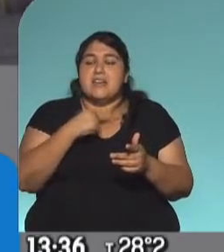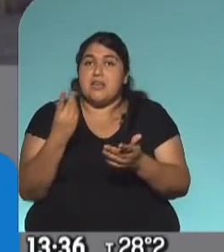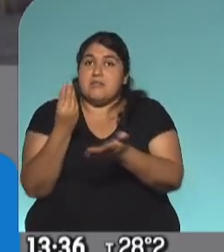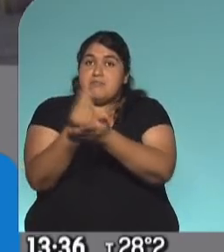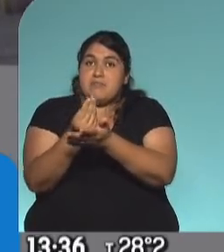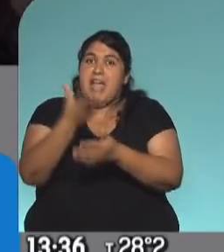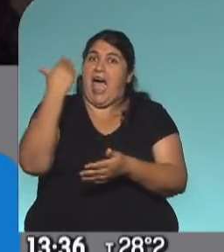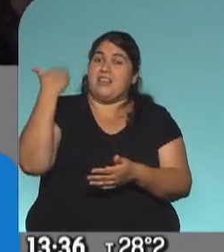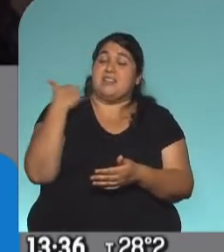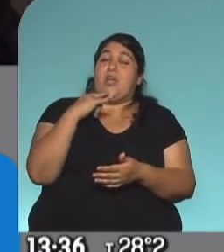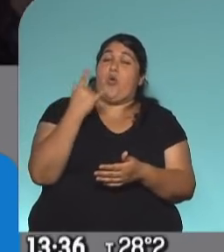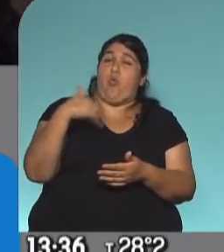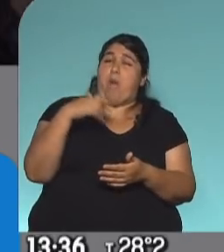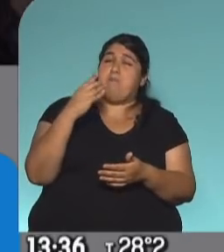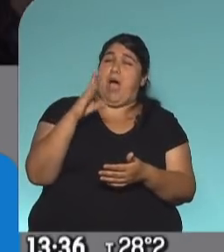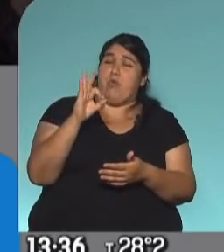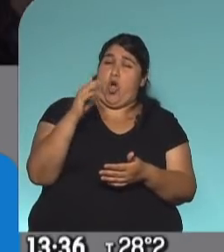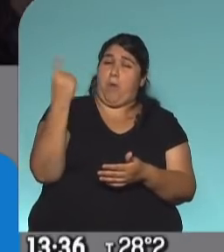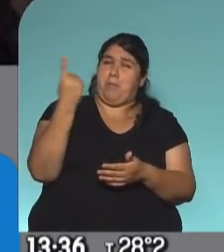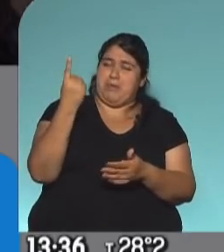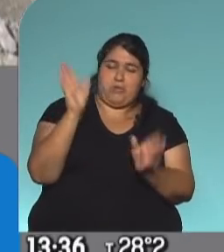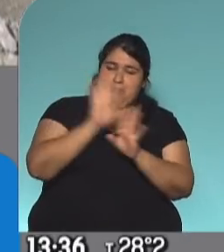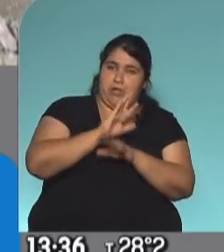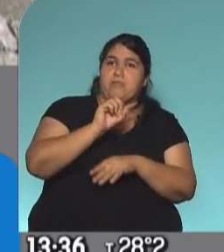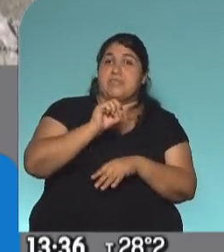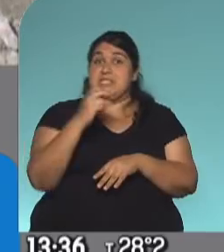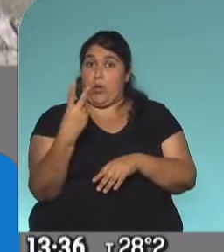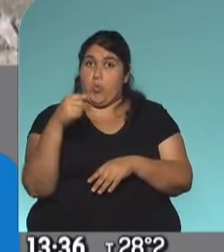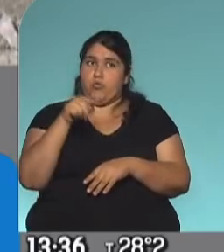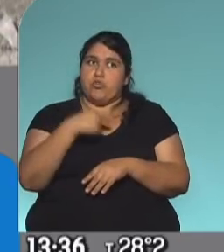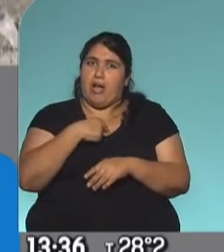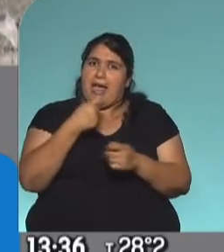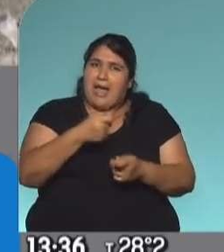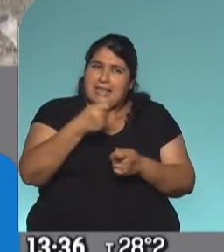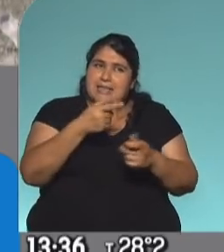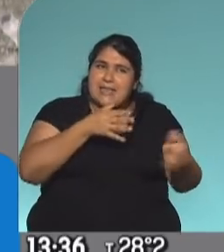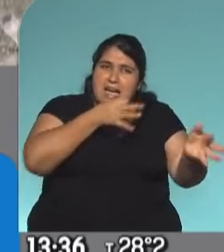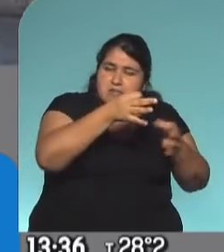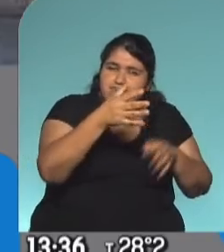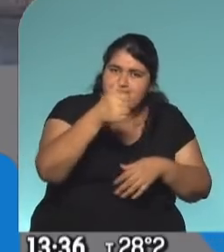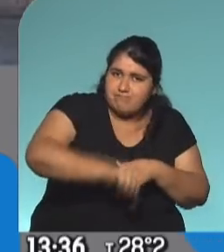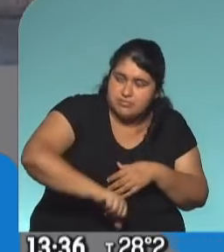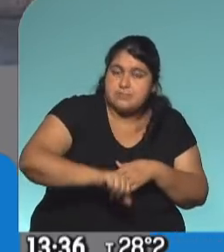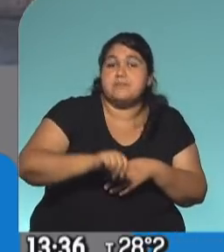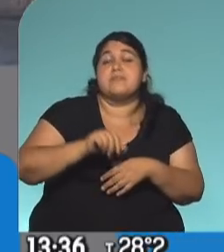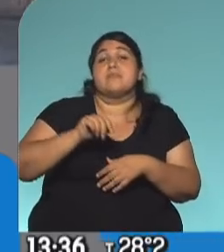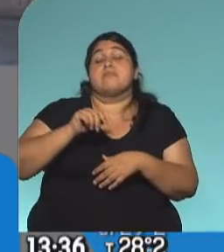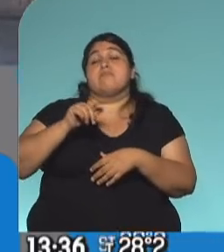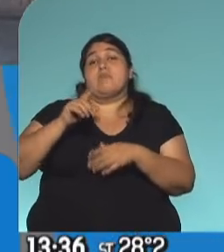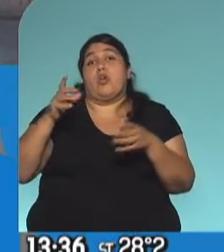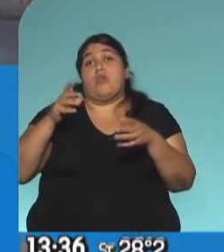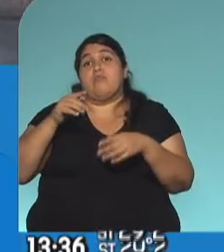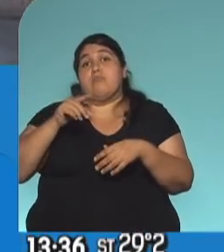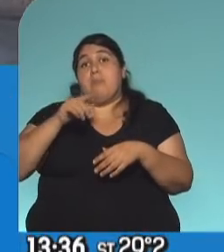Pablo II había intentado, no pudo. El antiguo Papa Benedicto XVI creía